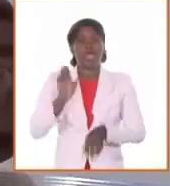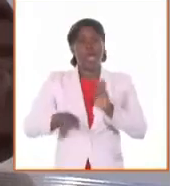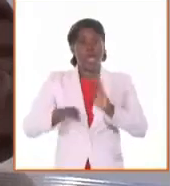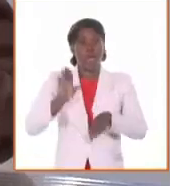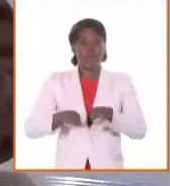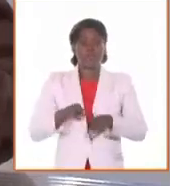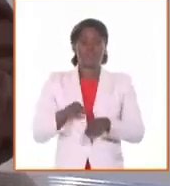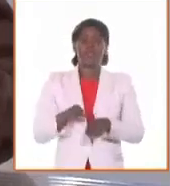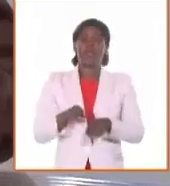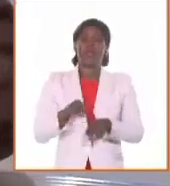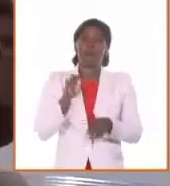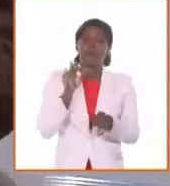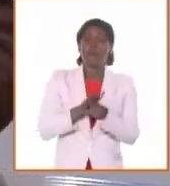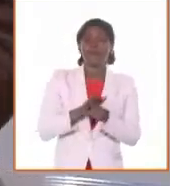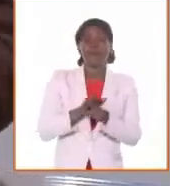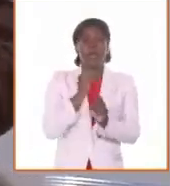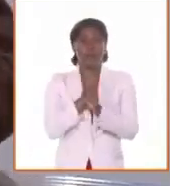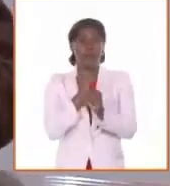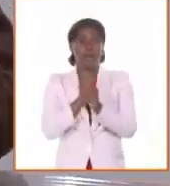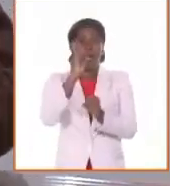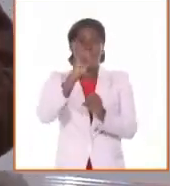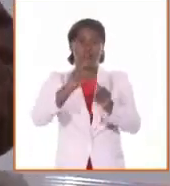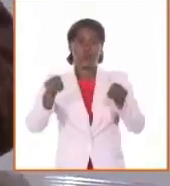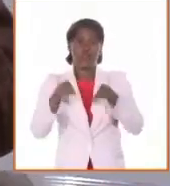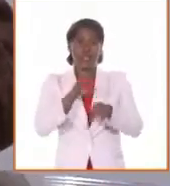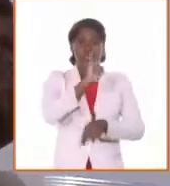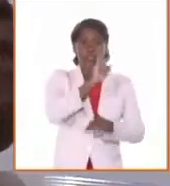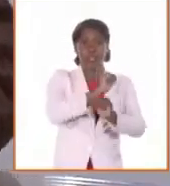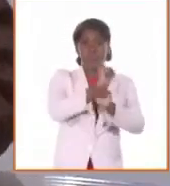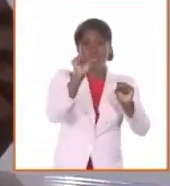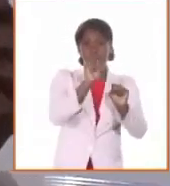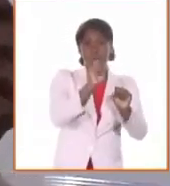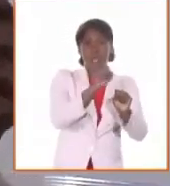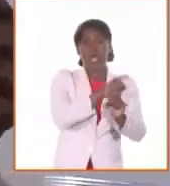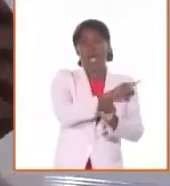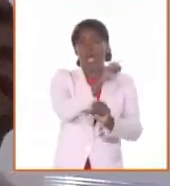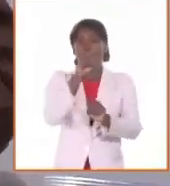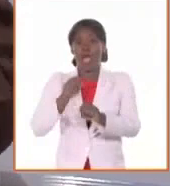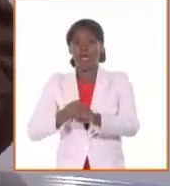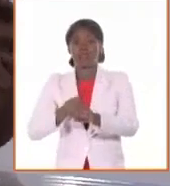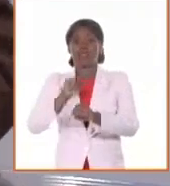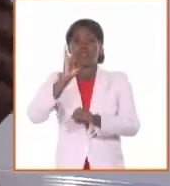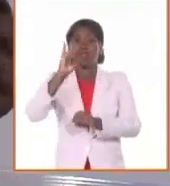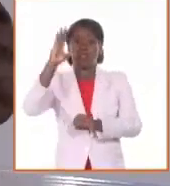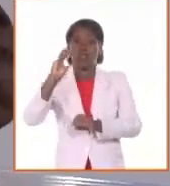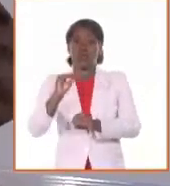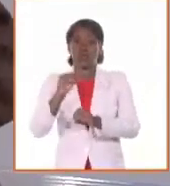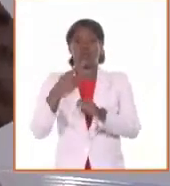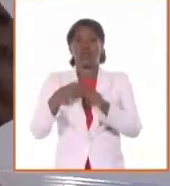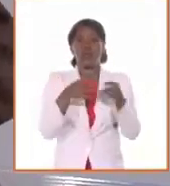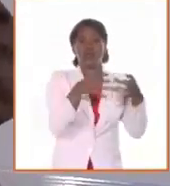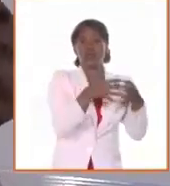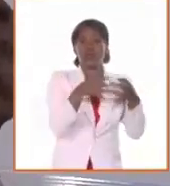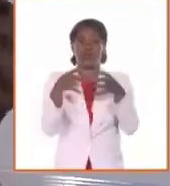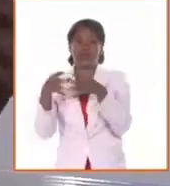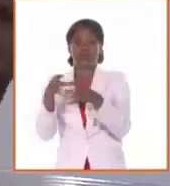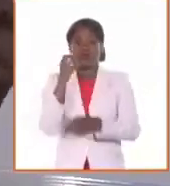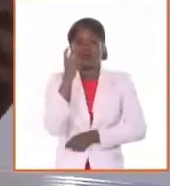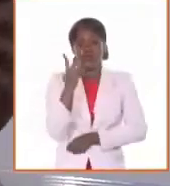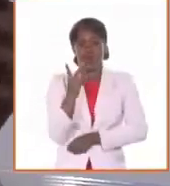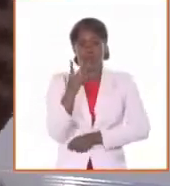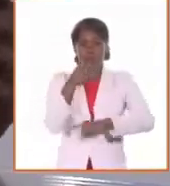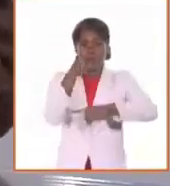comienza a las siete de la mañana hasta las siete de la noche y trabajando en dos equipos que eso lo que pasa es que tampoco es una camisa de fuerza